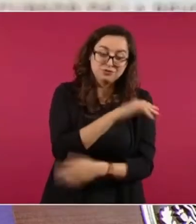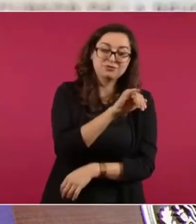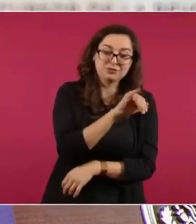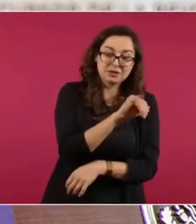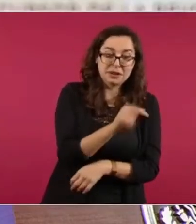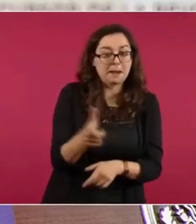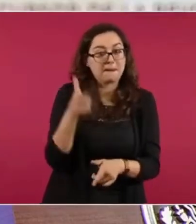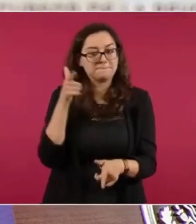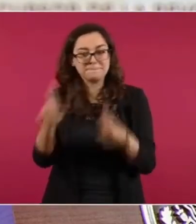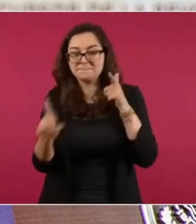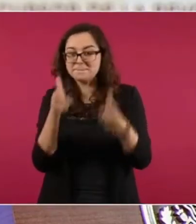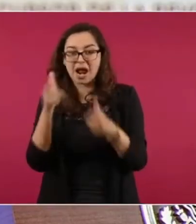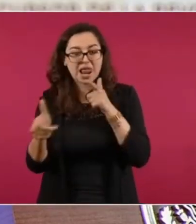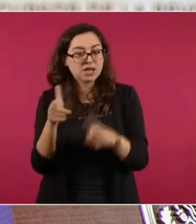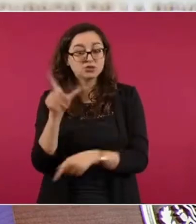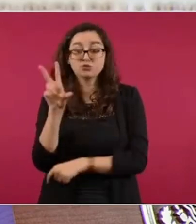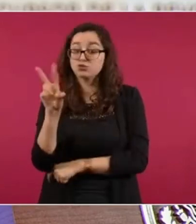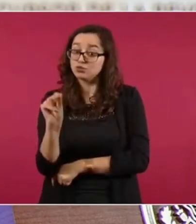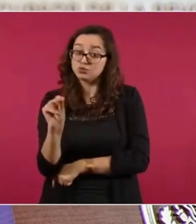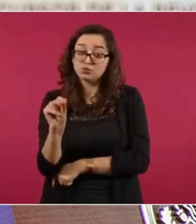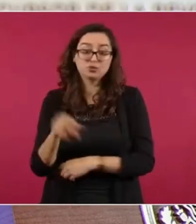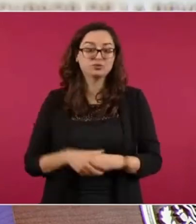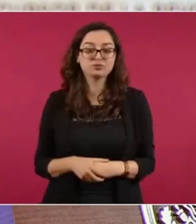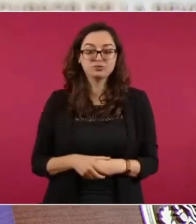y el uso de la inteligencia.